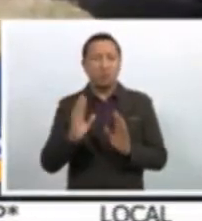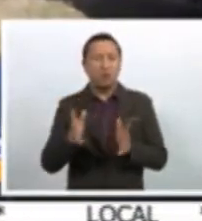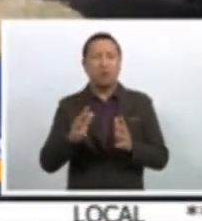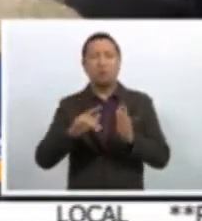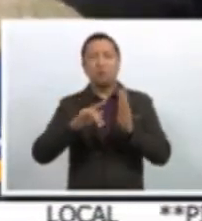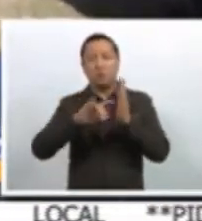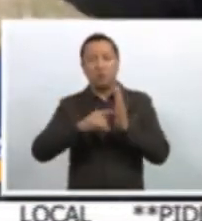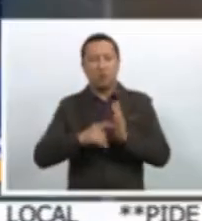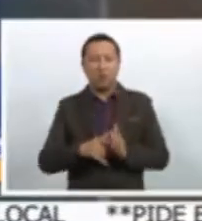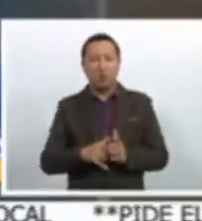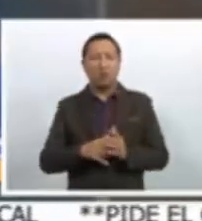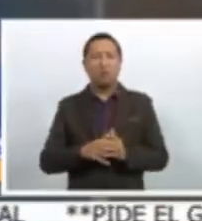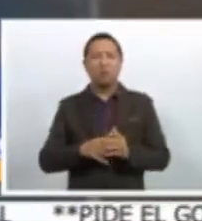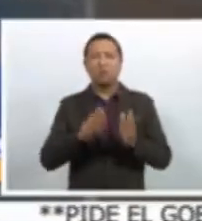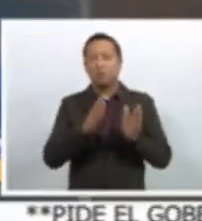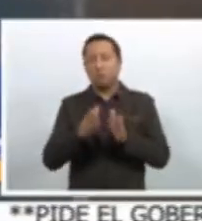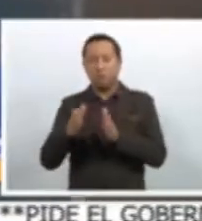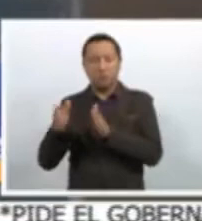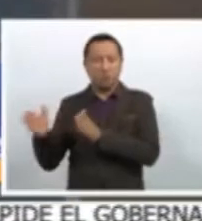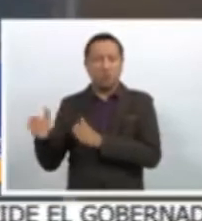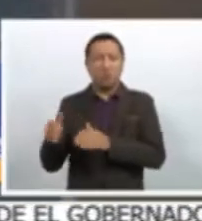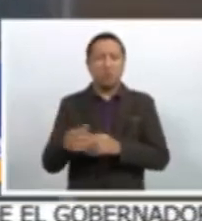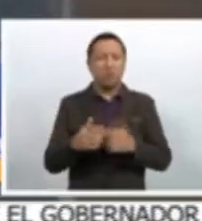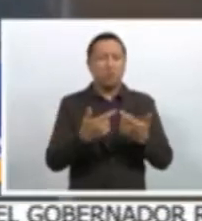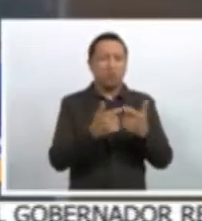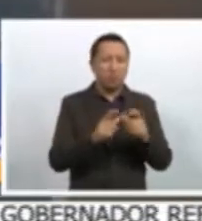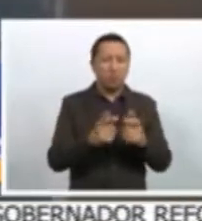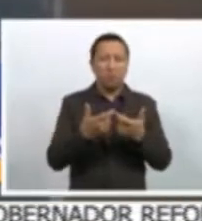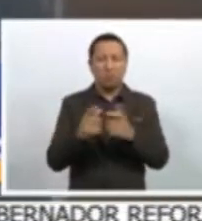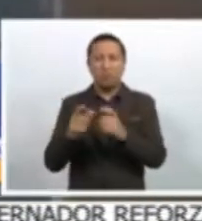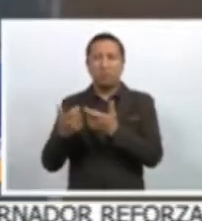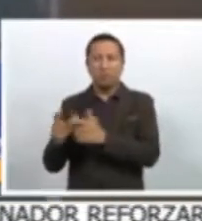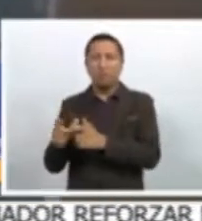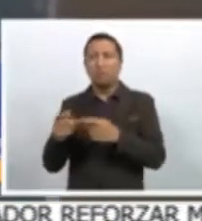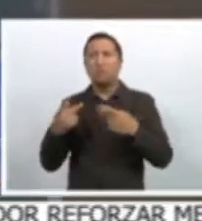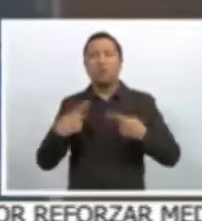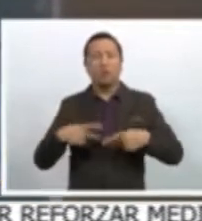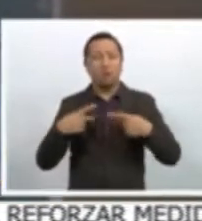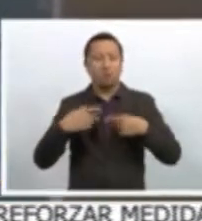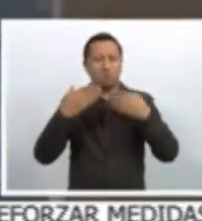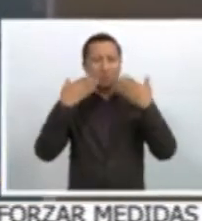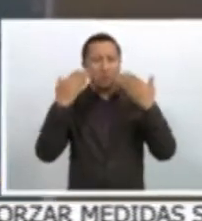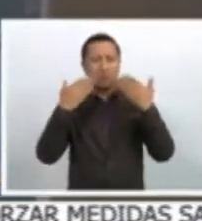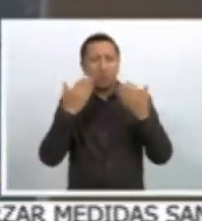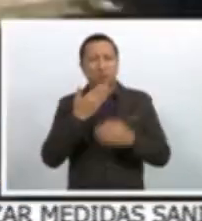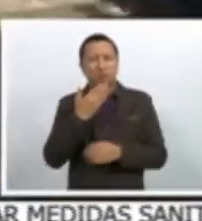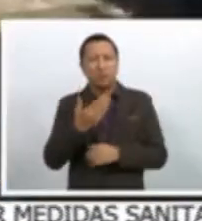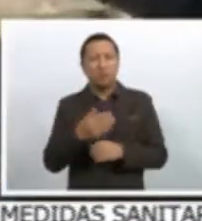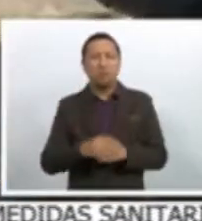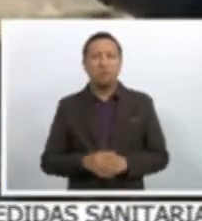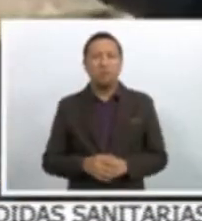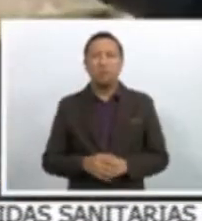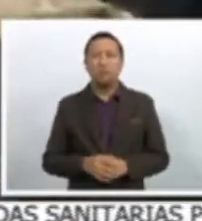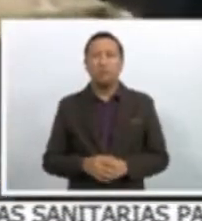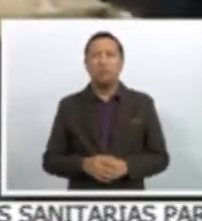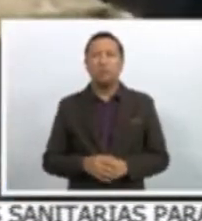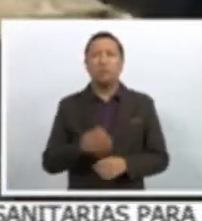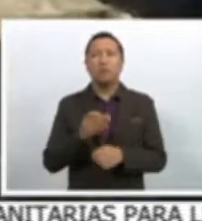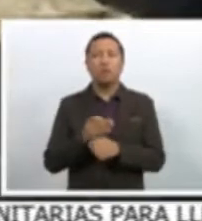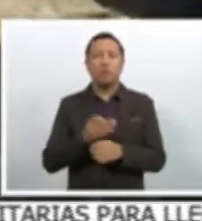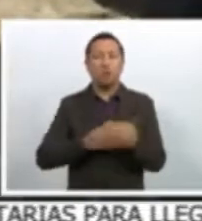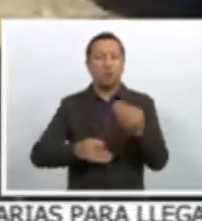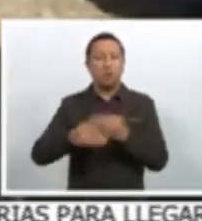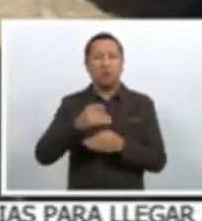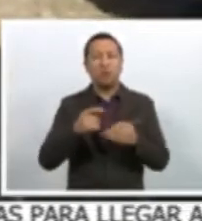cada hora un horario y todo muy controlado, o sea, la gente ahorita muy amable. Pues todo lo que control de sanidad que hay ahorita,